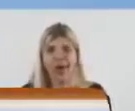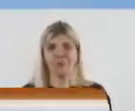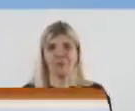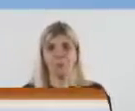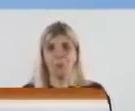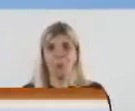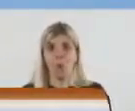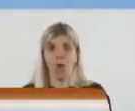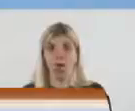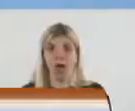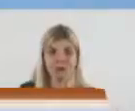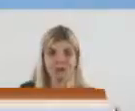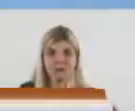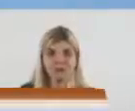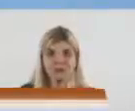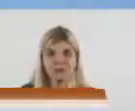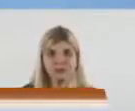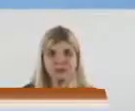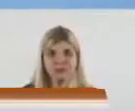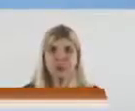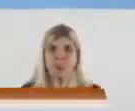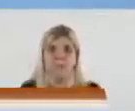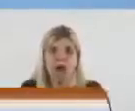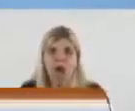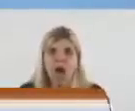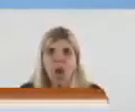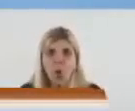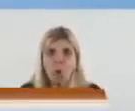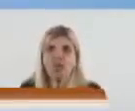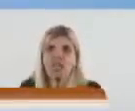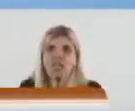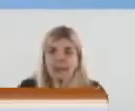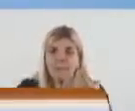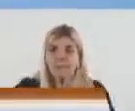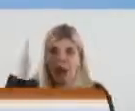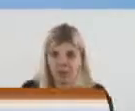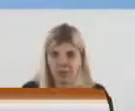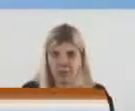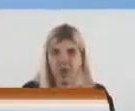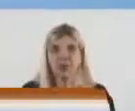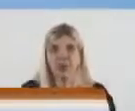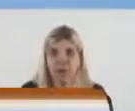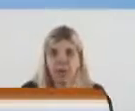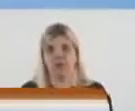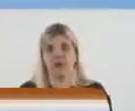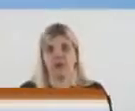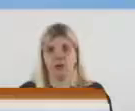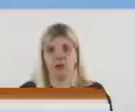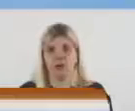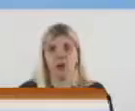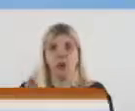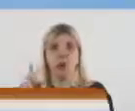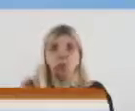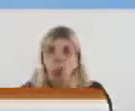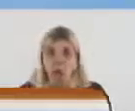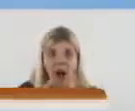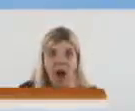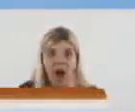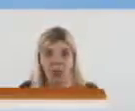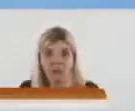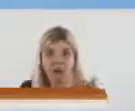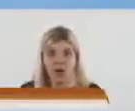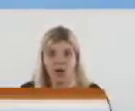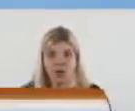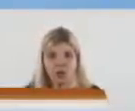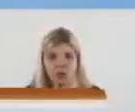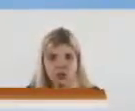darle la vacuna a los que más lo necesitan minimizar las condiciones de letalidad de la